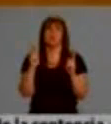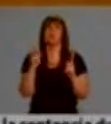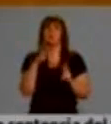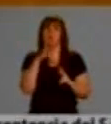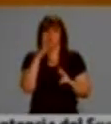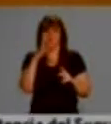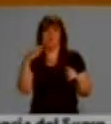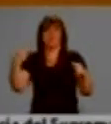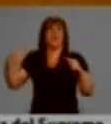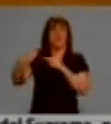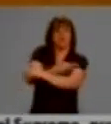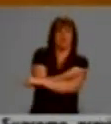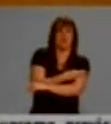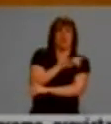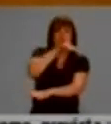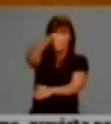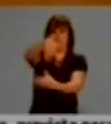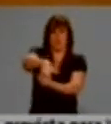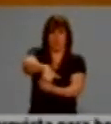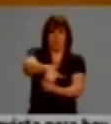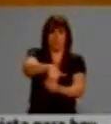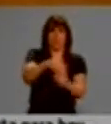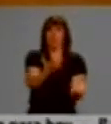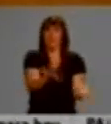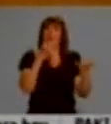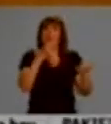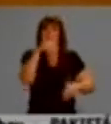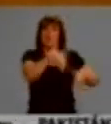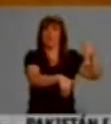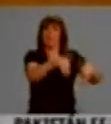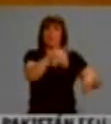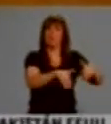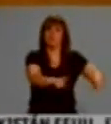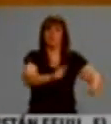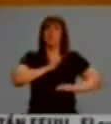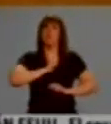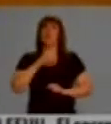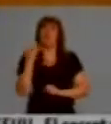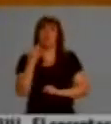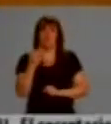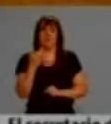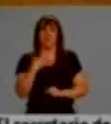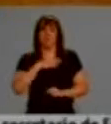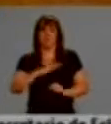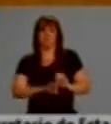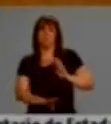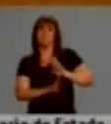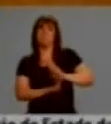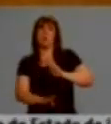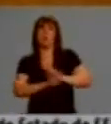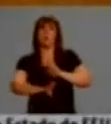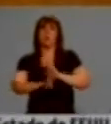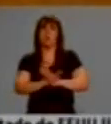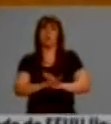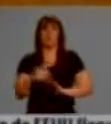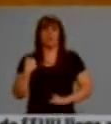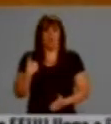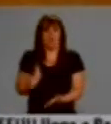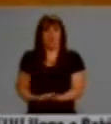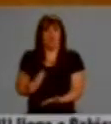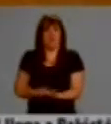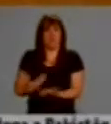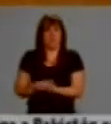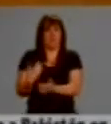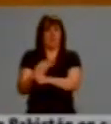Al contrario, los votos y ganar las elecciones le permiten mantener y acrecer su legitimidad de